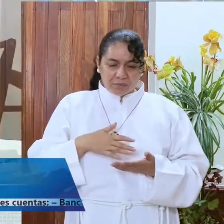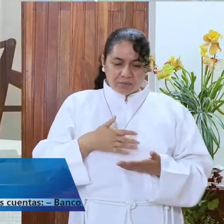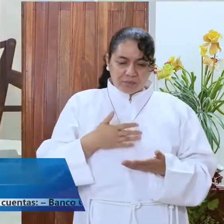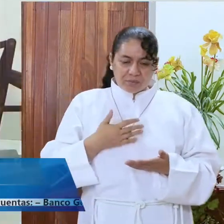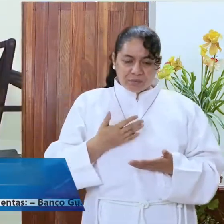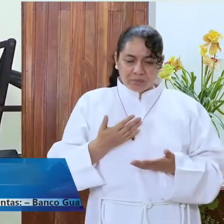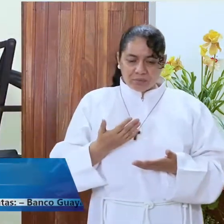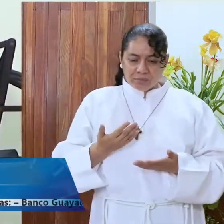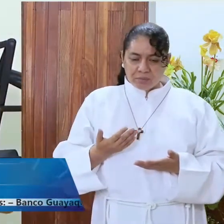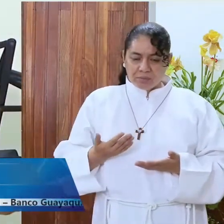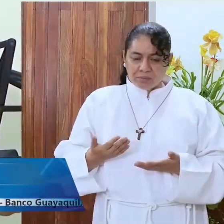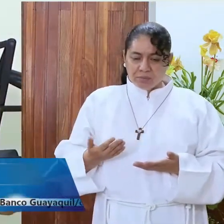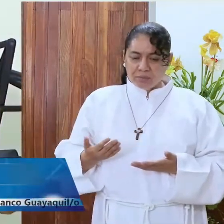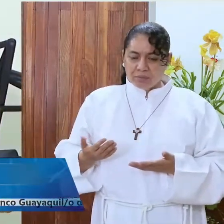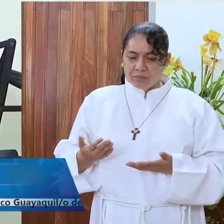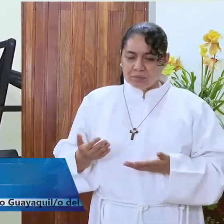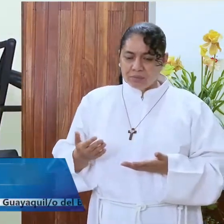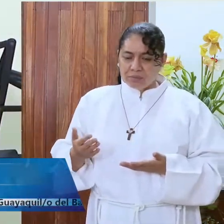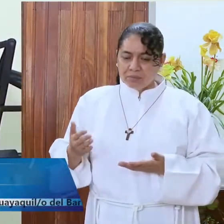i